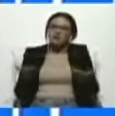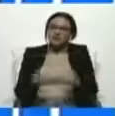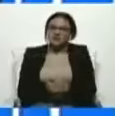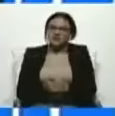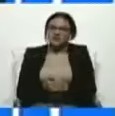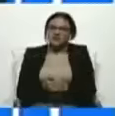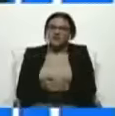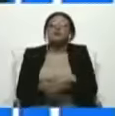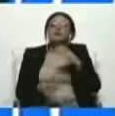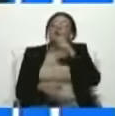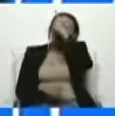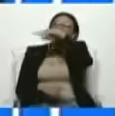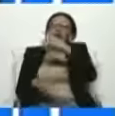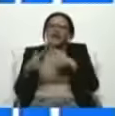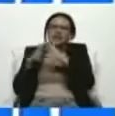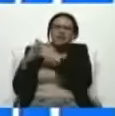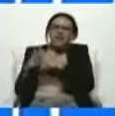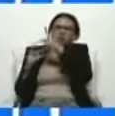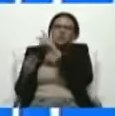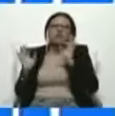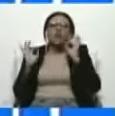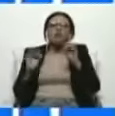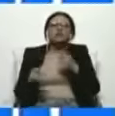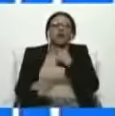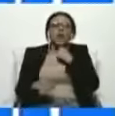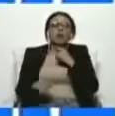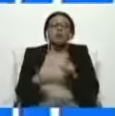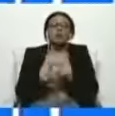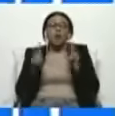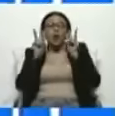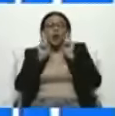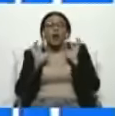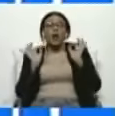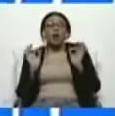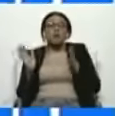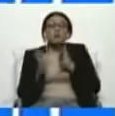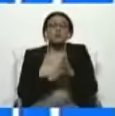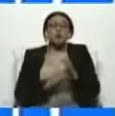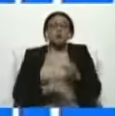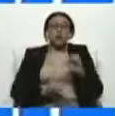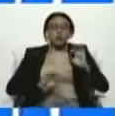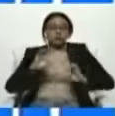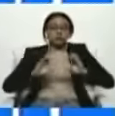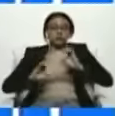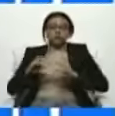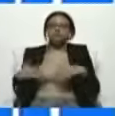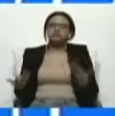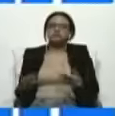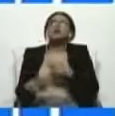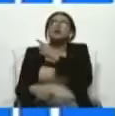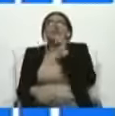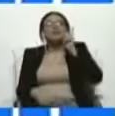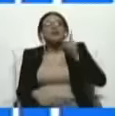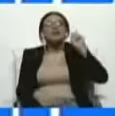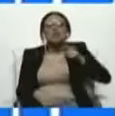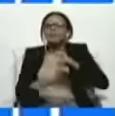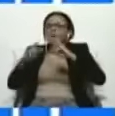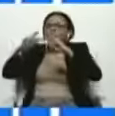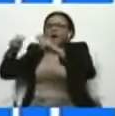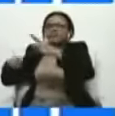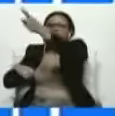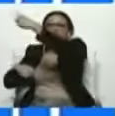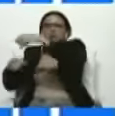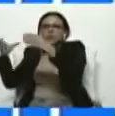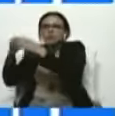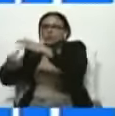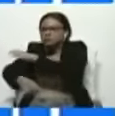justicia, en algún momento tendrían que investigar qué hizo Guaidó, López, Borges, Machado, etcétera,